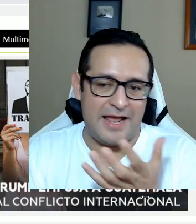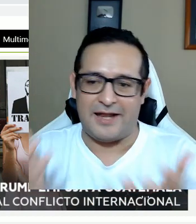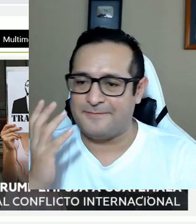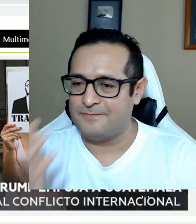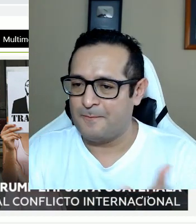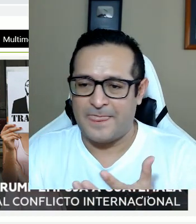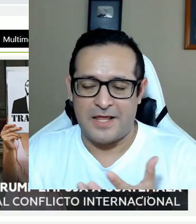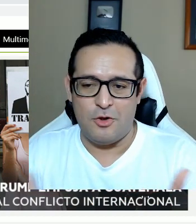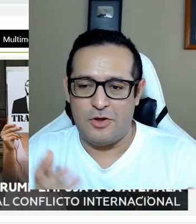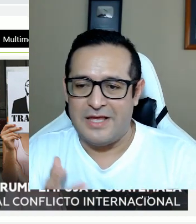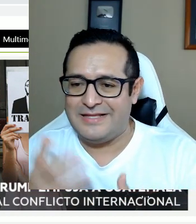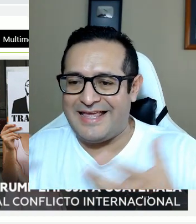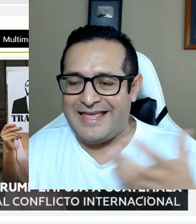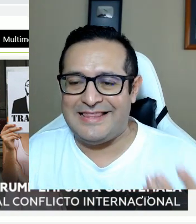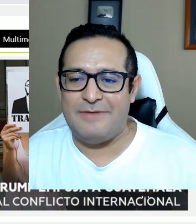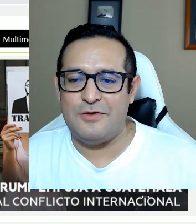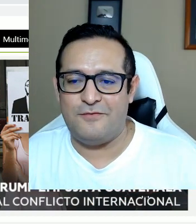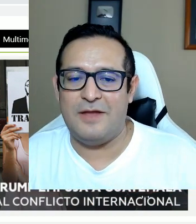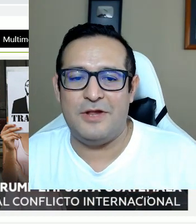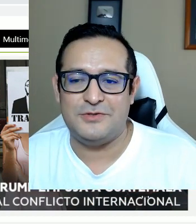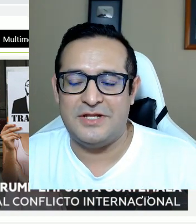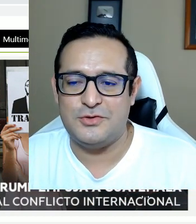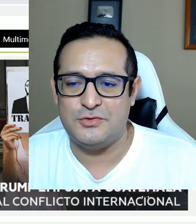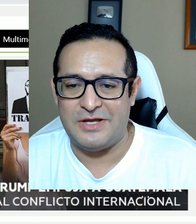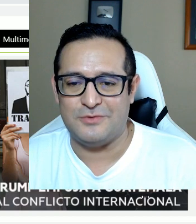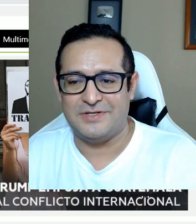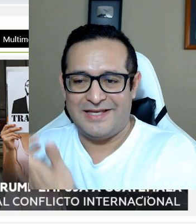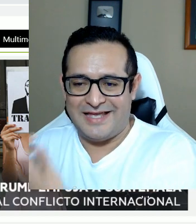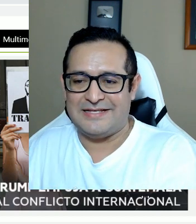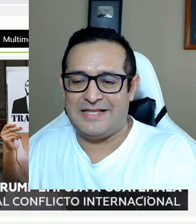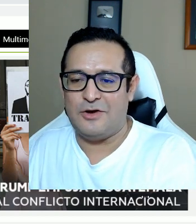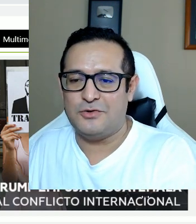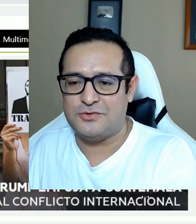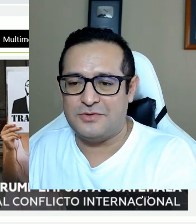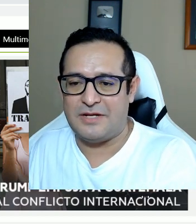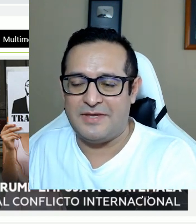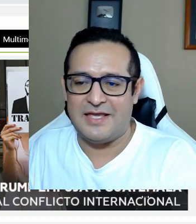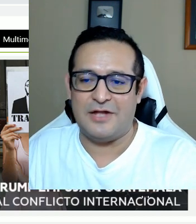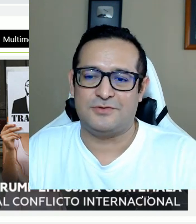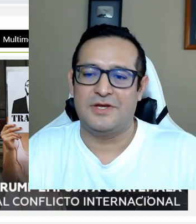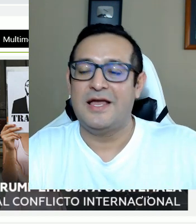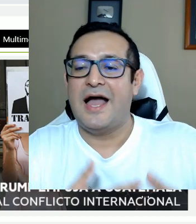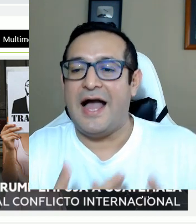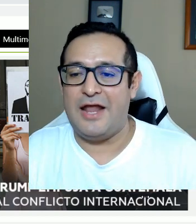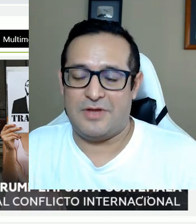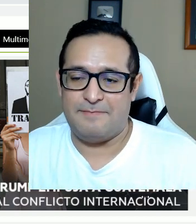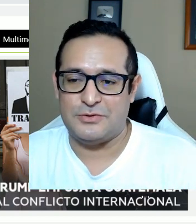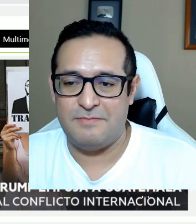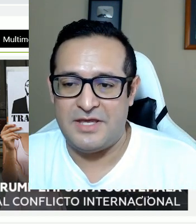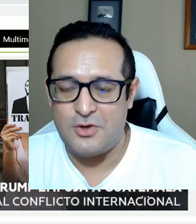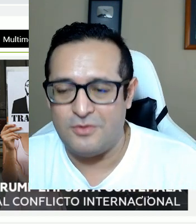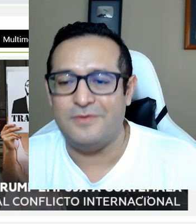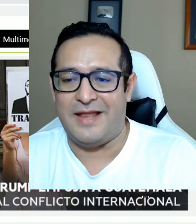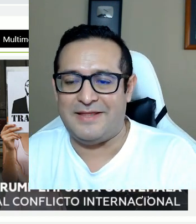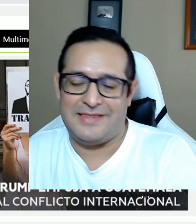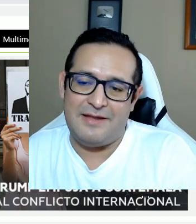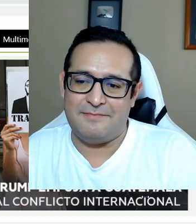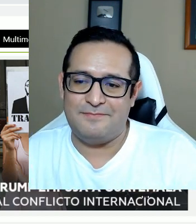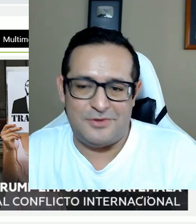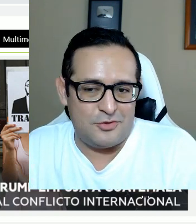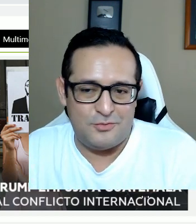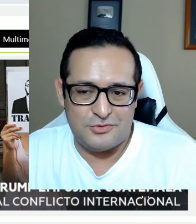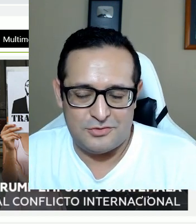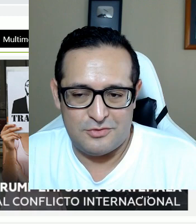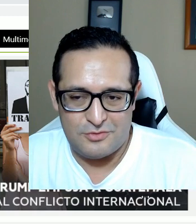comparar no de qué tamaño fue la violación derechos humanos en eeuu contra mexicanos a lo que pasó en méxico la mental